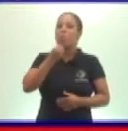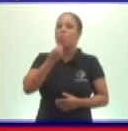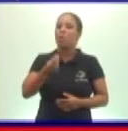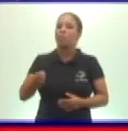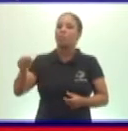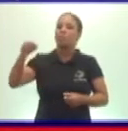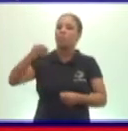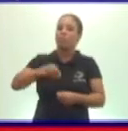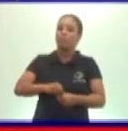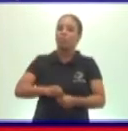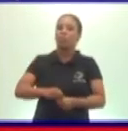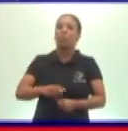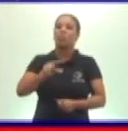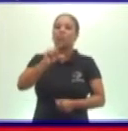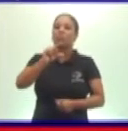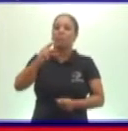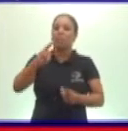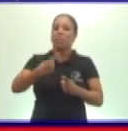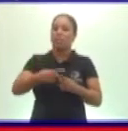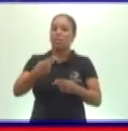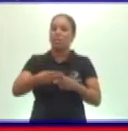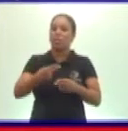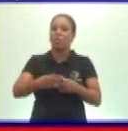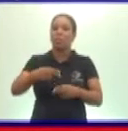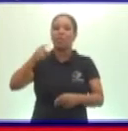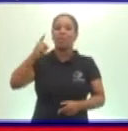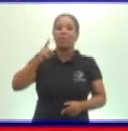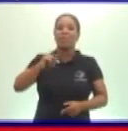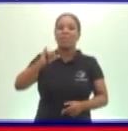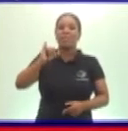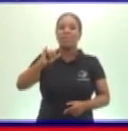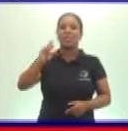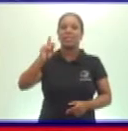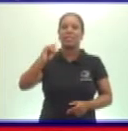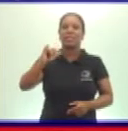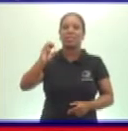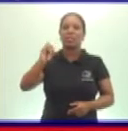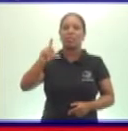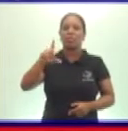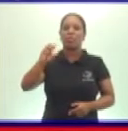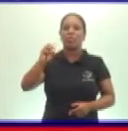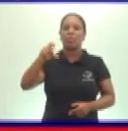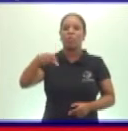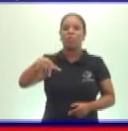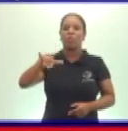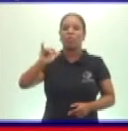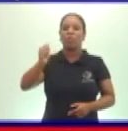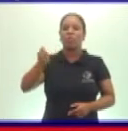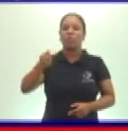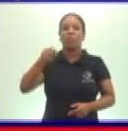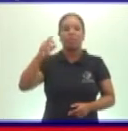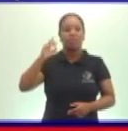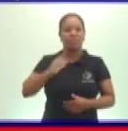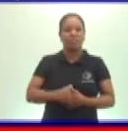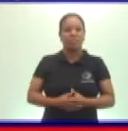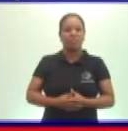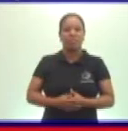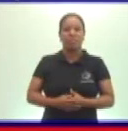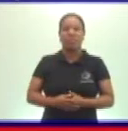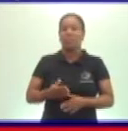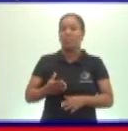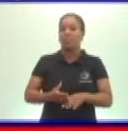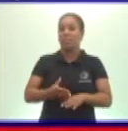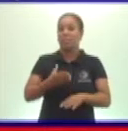noción de ideología. Fíjense que estamos hablando para detrás, Marqués detrás, el